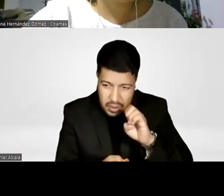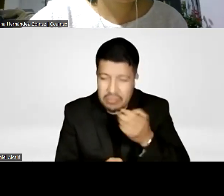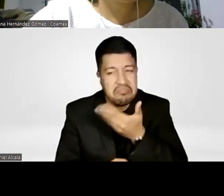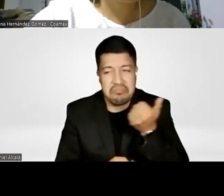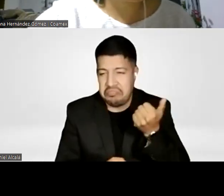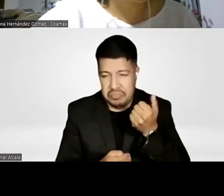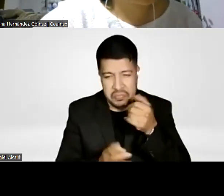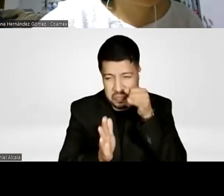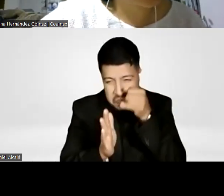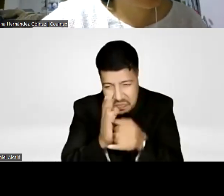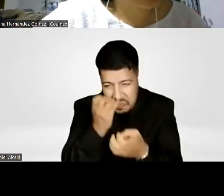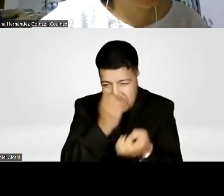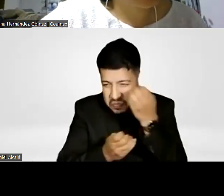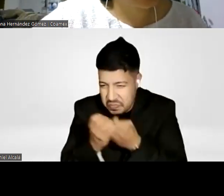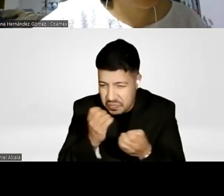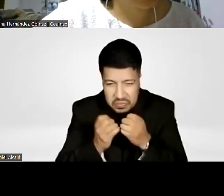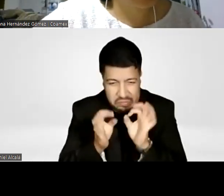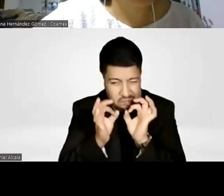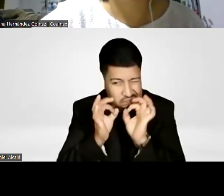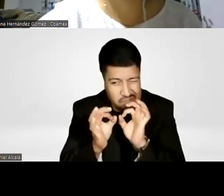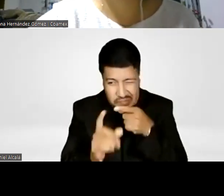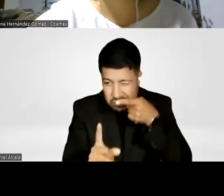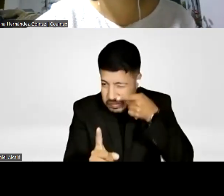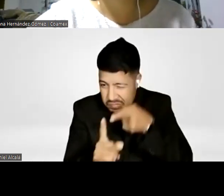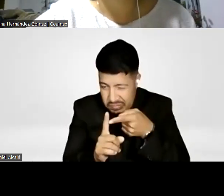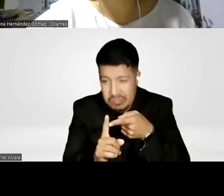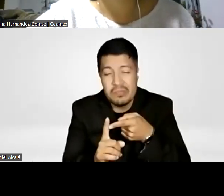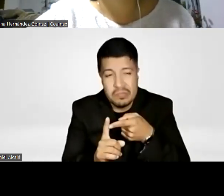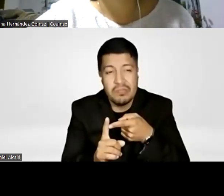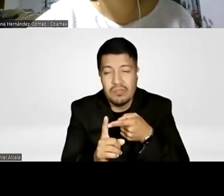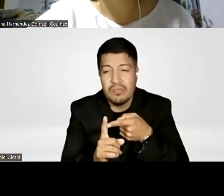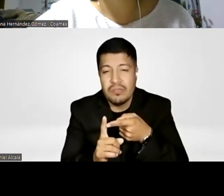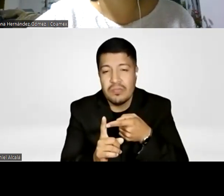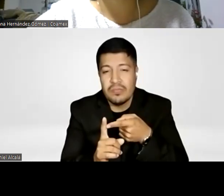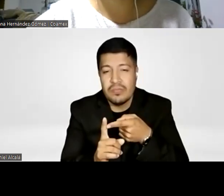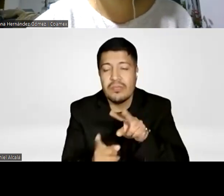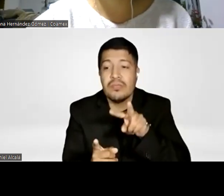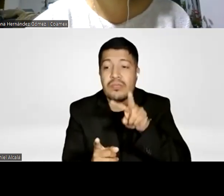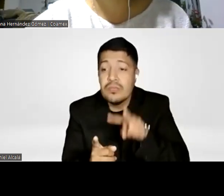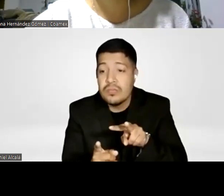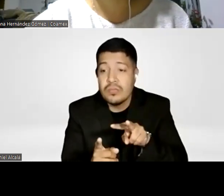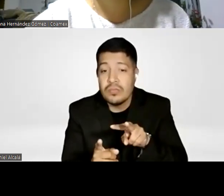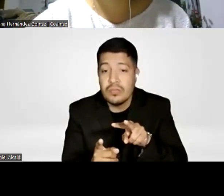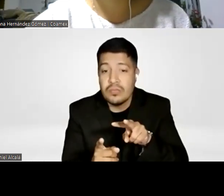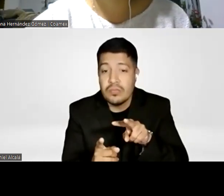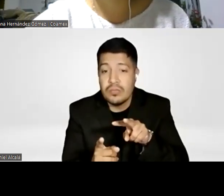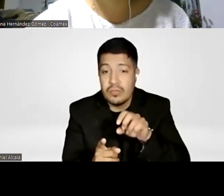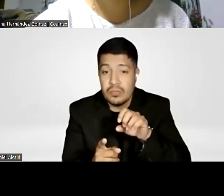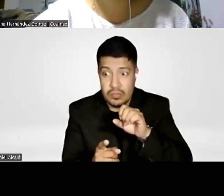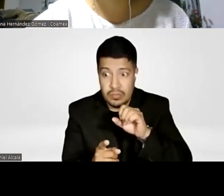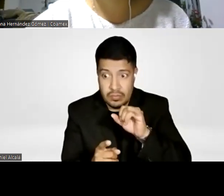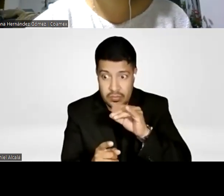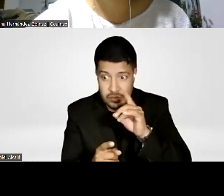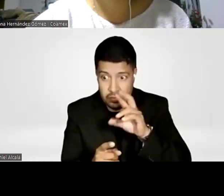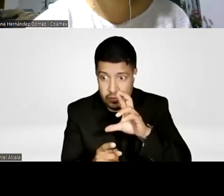para ver si este paciente con trastorno del neurodesarrollo es realmente sindrómico porque presenta esta discapacidad visual